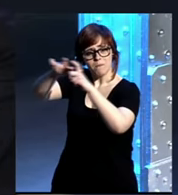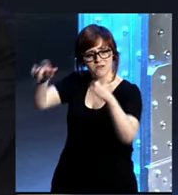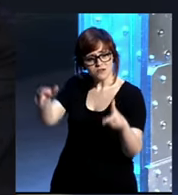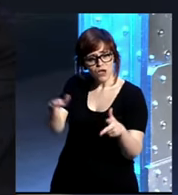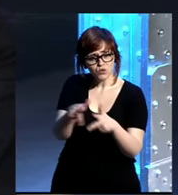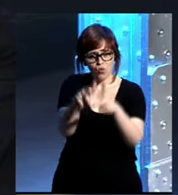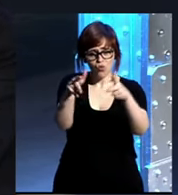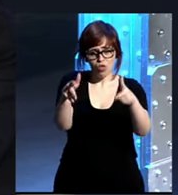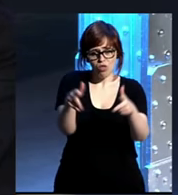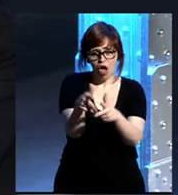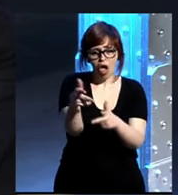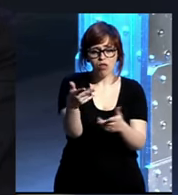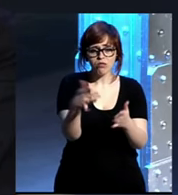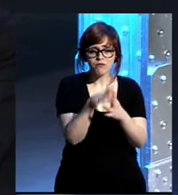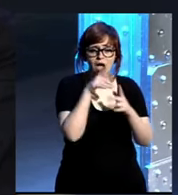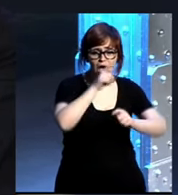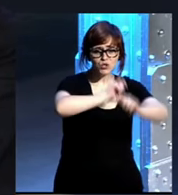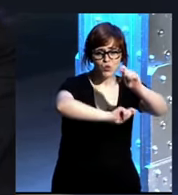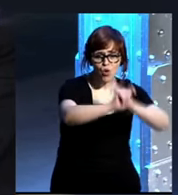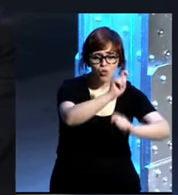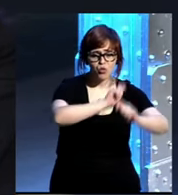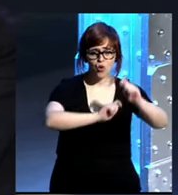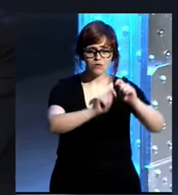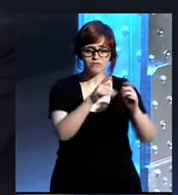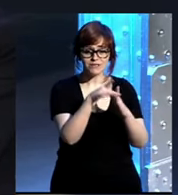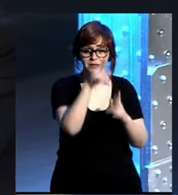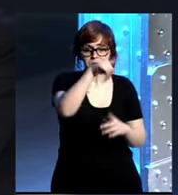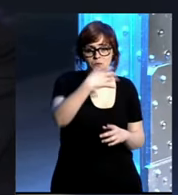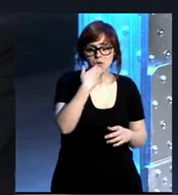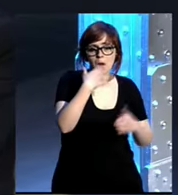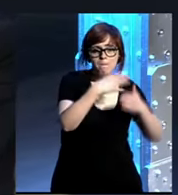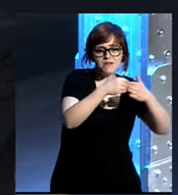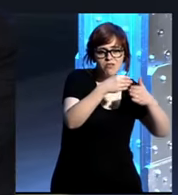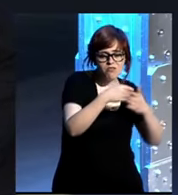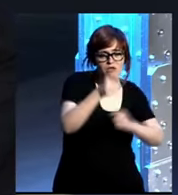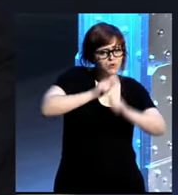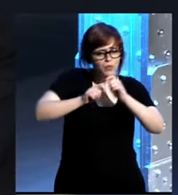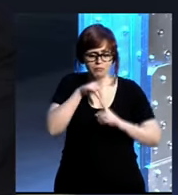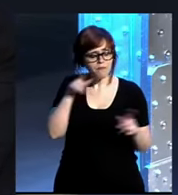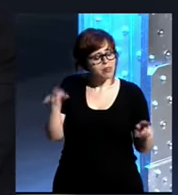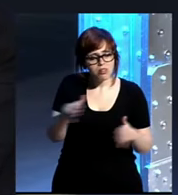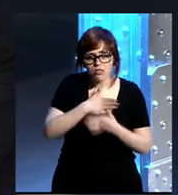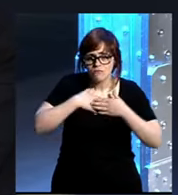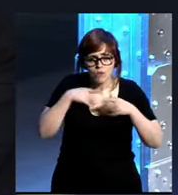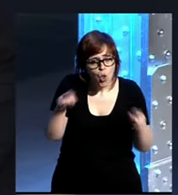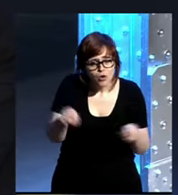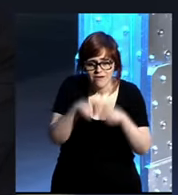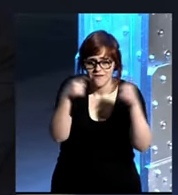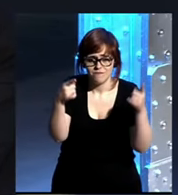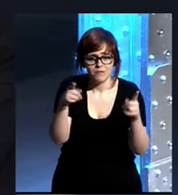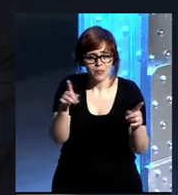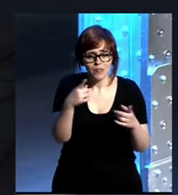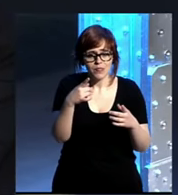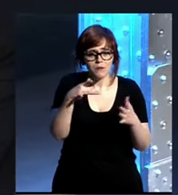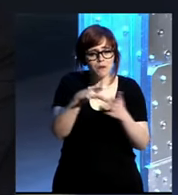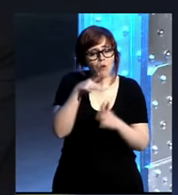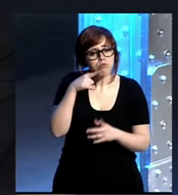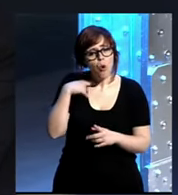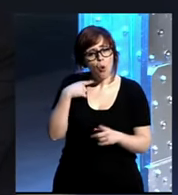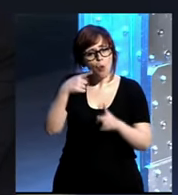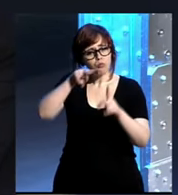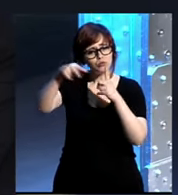mundo de las asociaciones, al mundo de los pacientes, asociaciones, lo que tú quieras. Pero esa mirada horizontal es la más complicada. Y